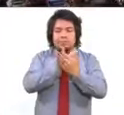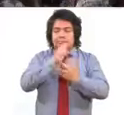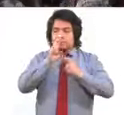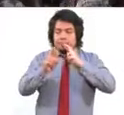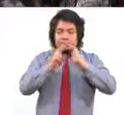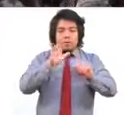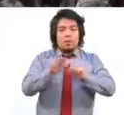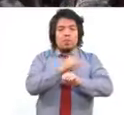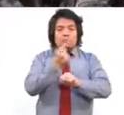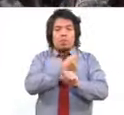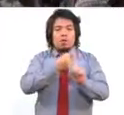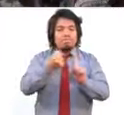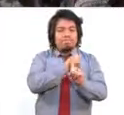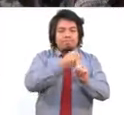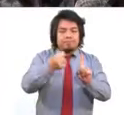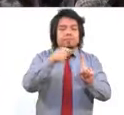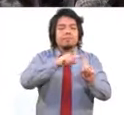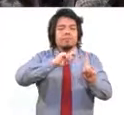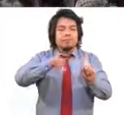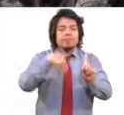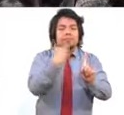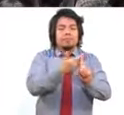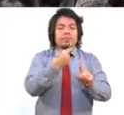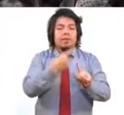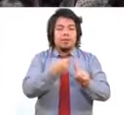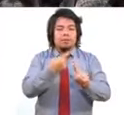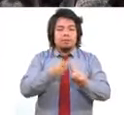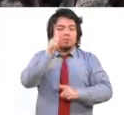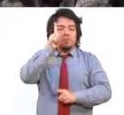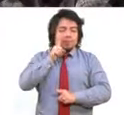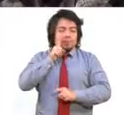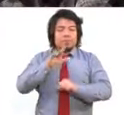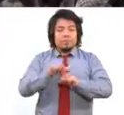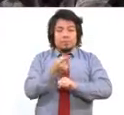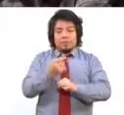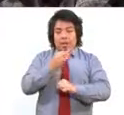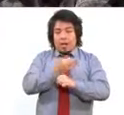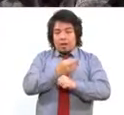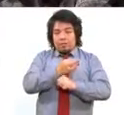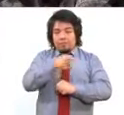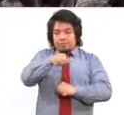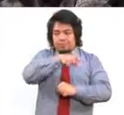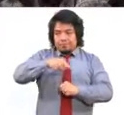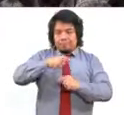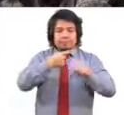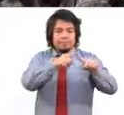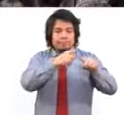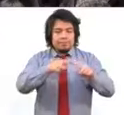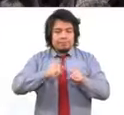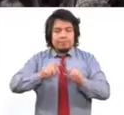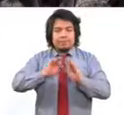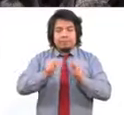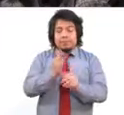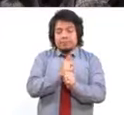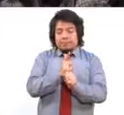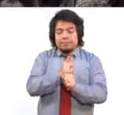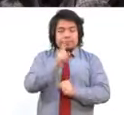por violencia contra las mujeres. Es por eso que en esta mañana contamos con la distinguida presencia y damos la bienvenida a la